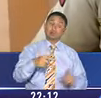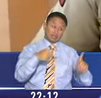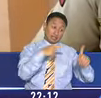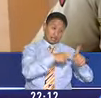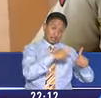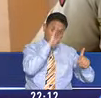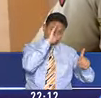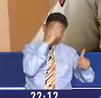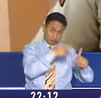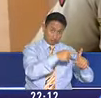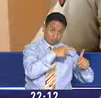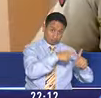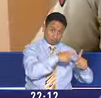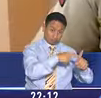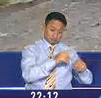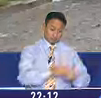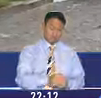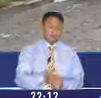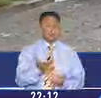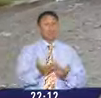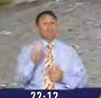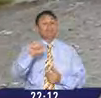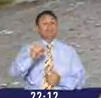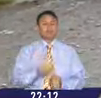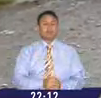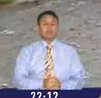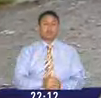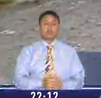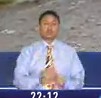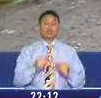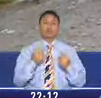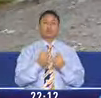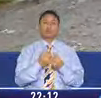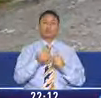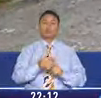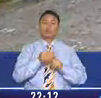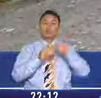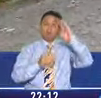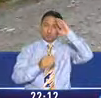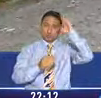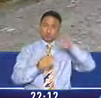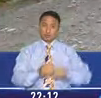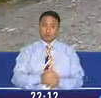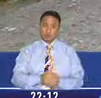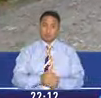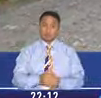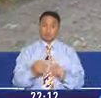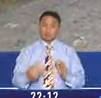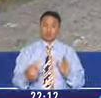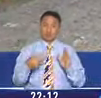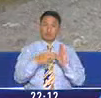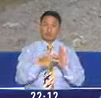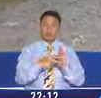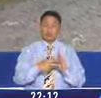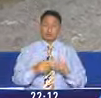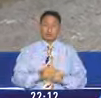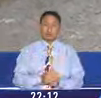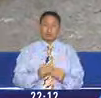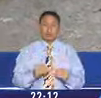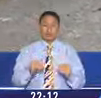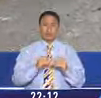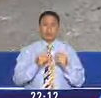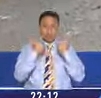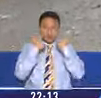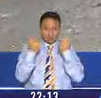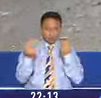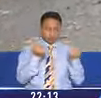la persona fallecida posiblemente las unidades especializadas de la policía están activadas intensificaron